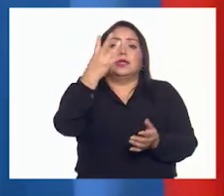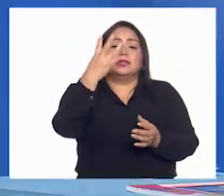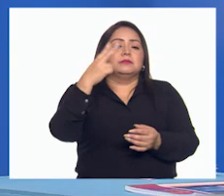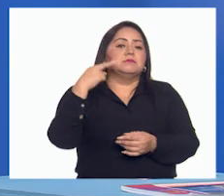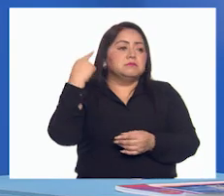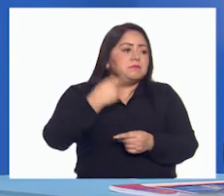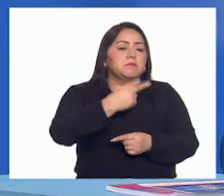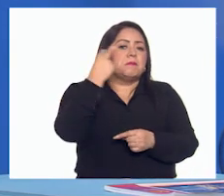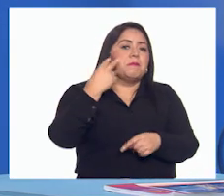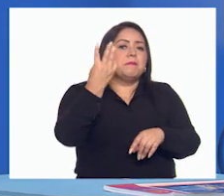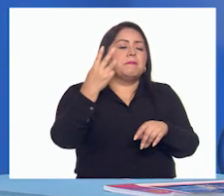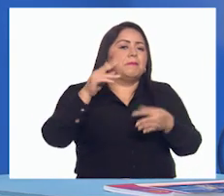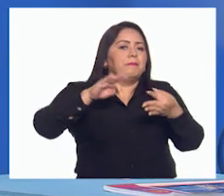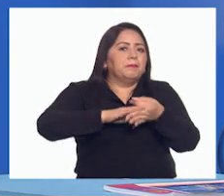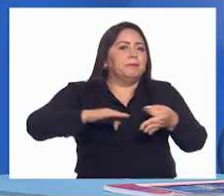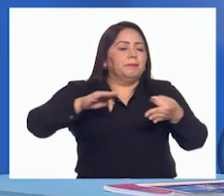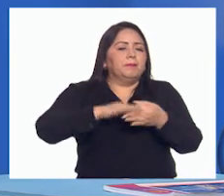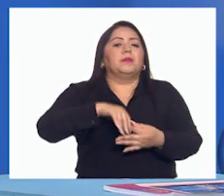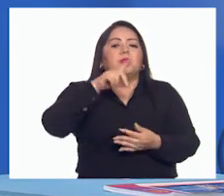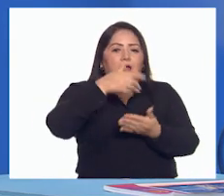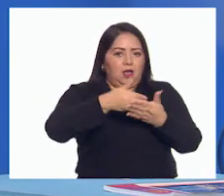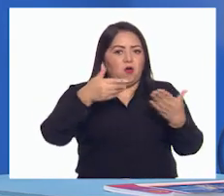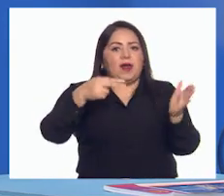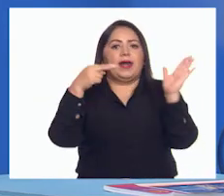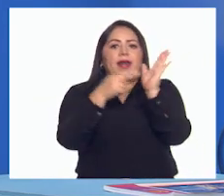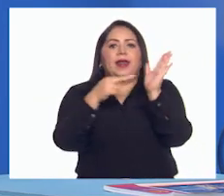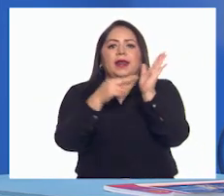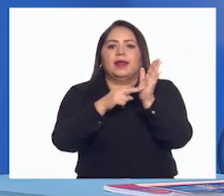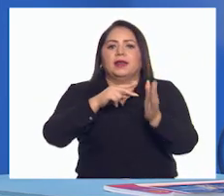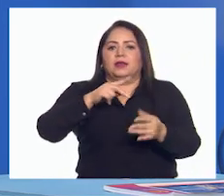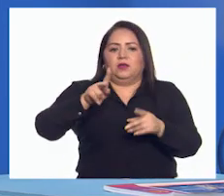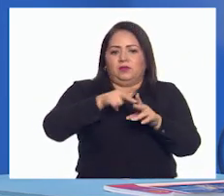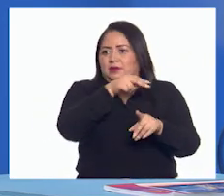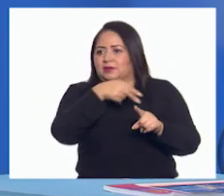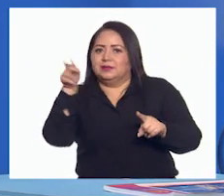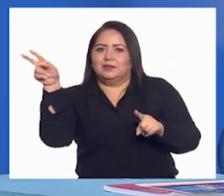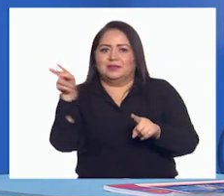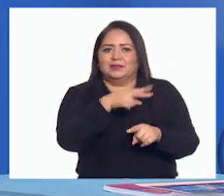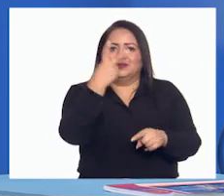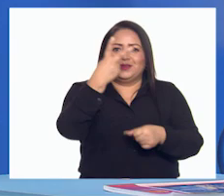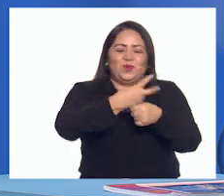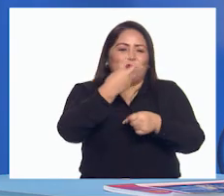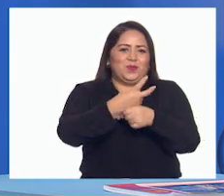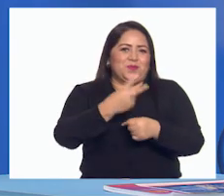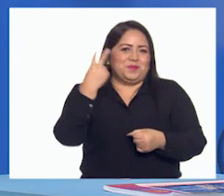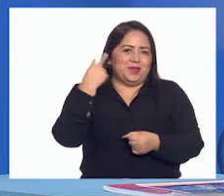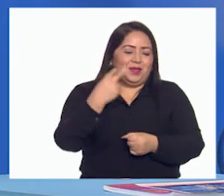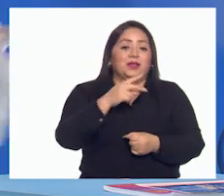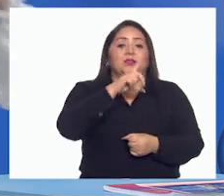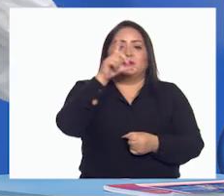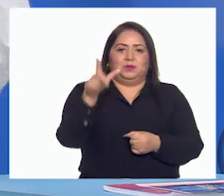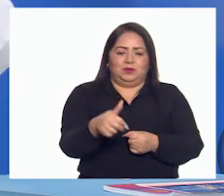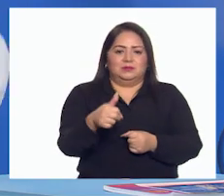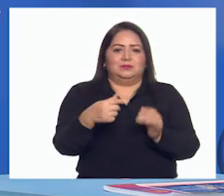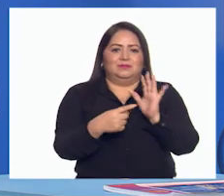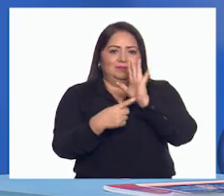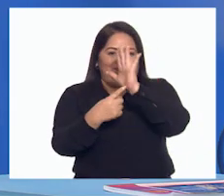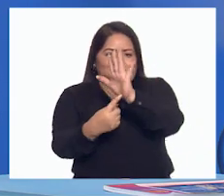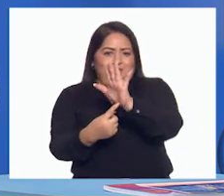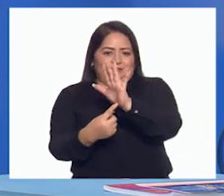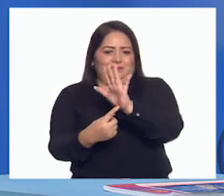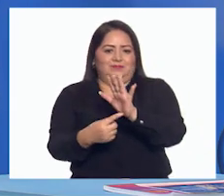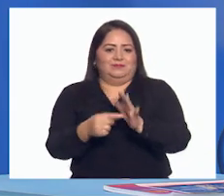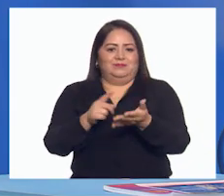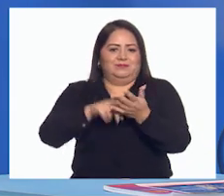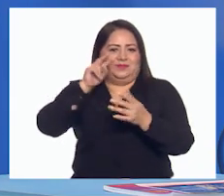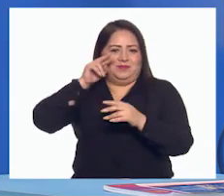más. Y hay que marcar entonces en negro la ida y vuelta del segundo viaje. Y nosotros se los vamos a mostrar